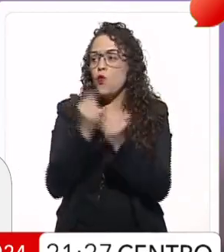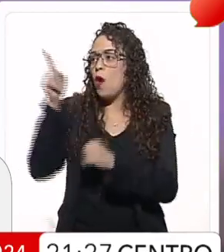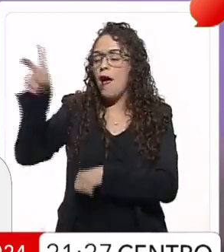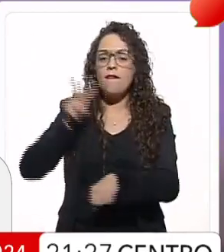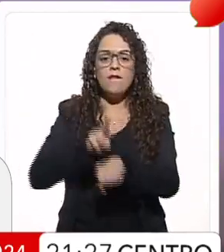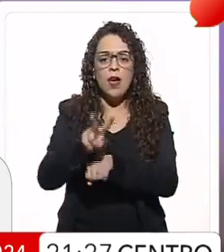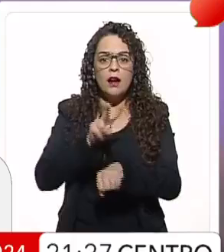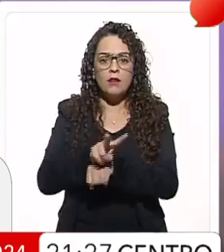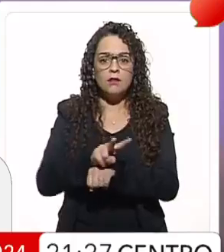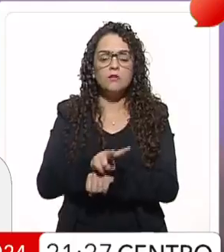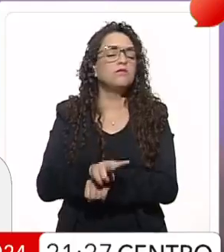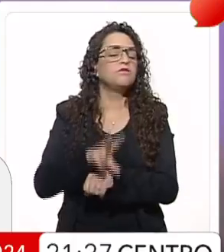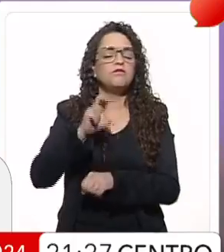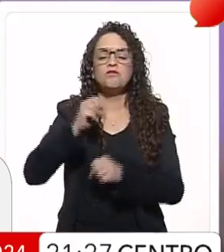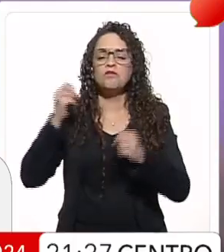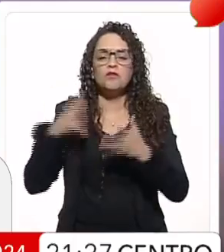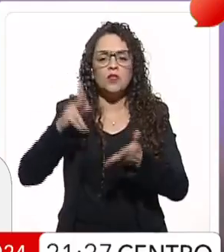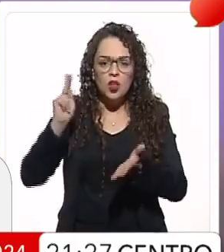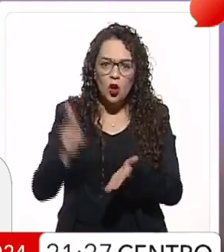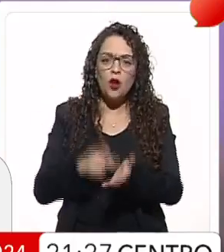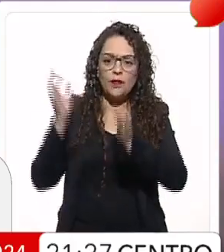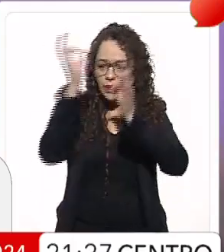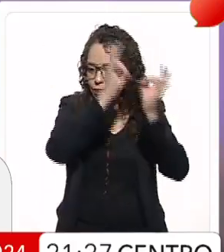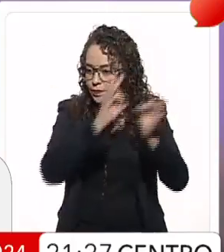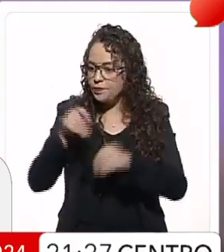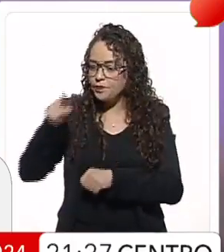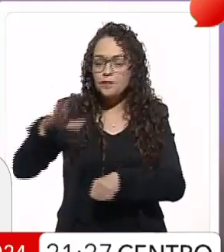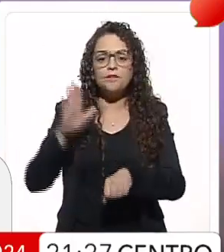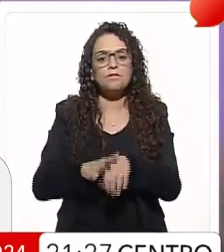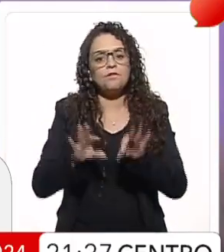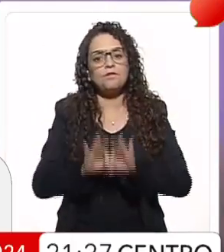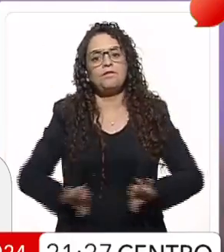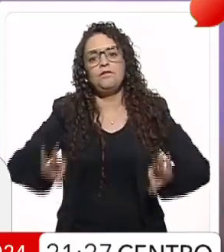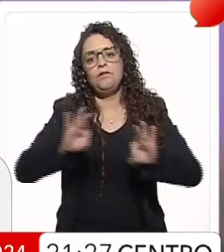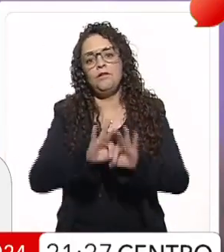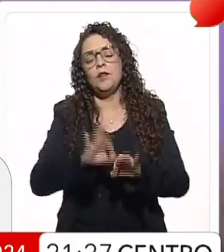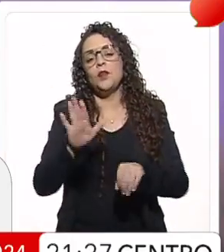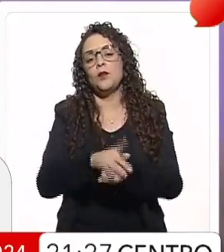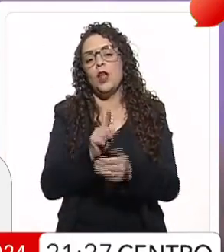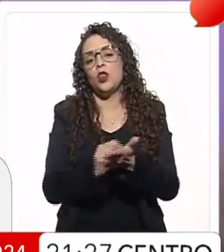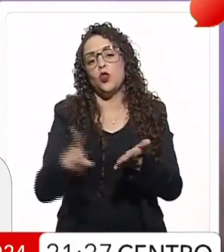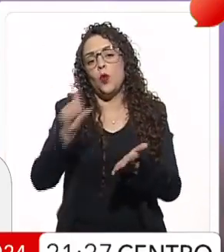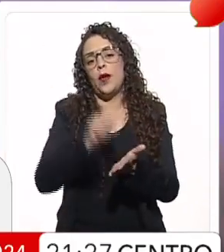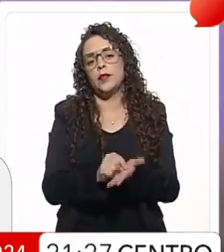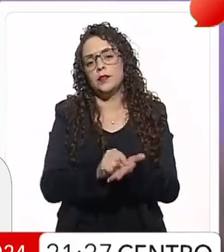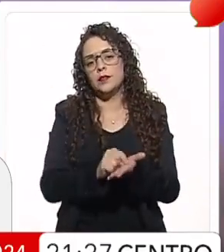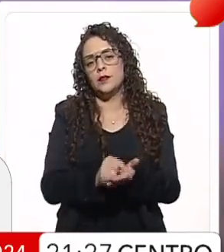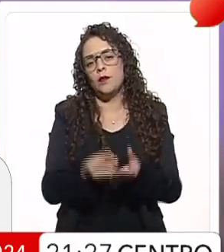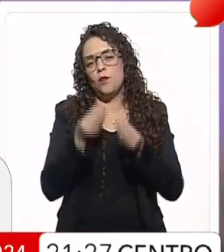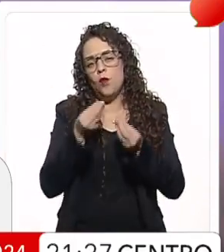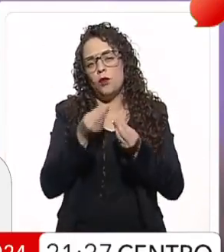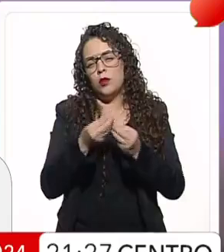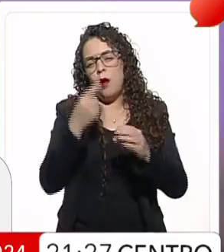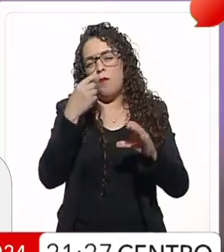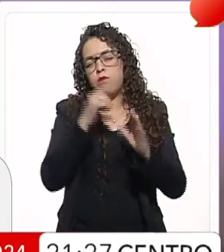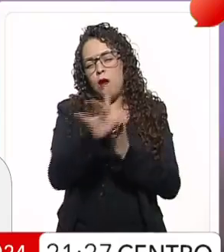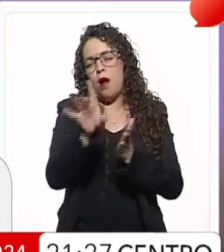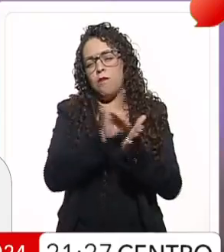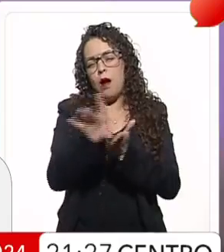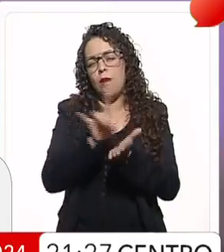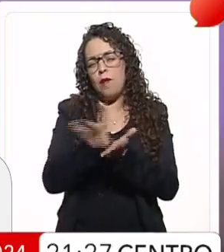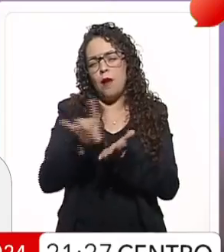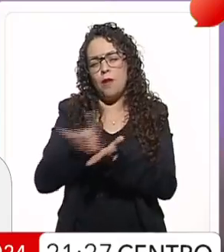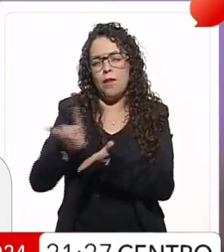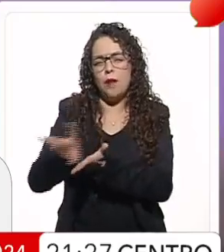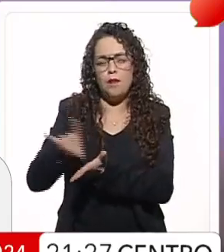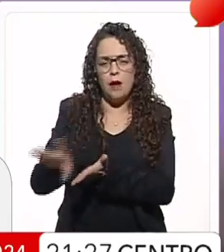más relevantes a la hora de viralizar tweets diciendo que esta boxeadora había